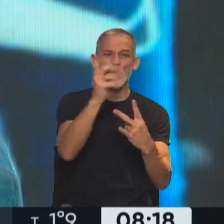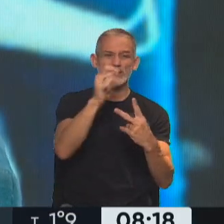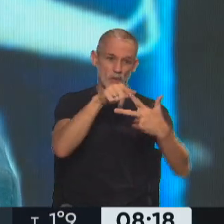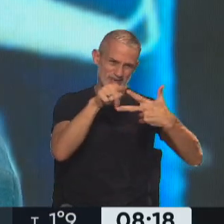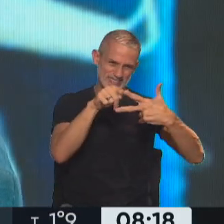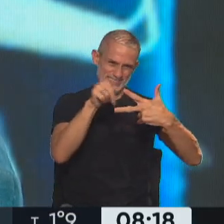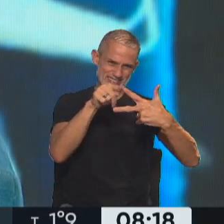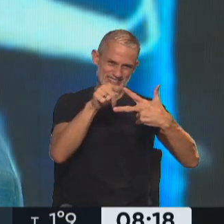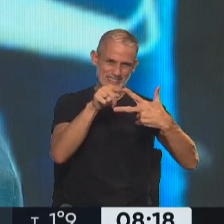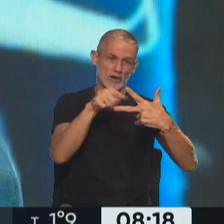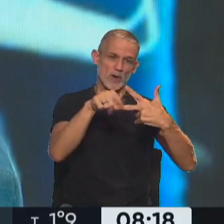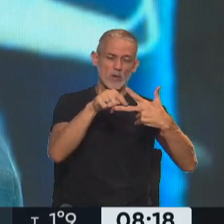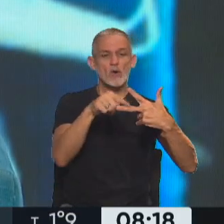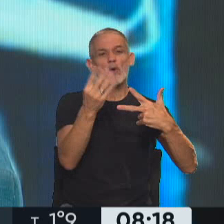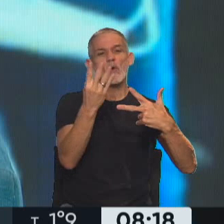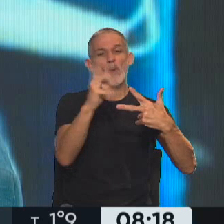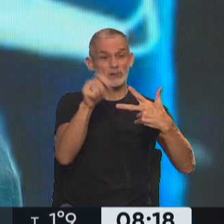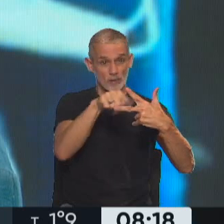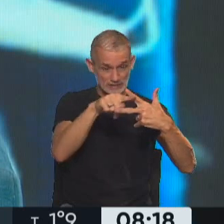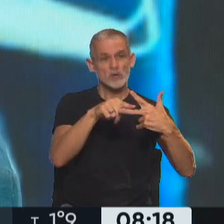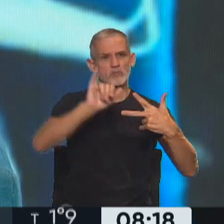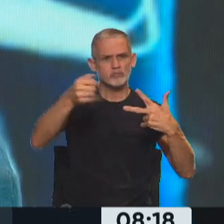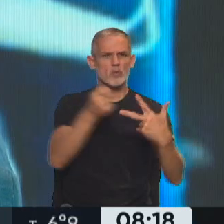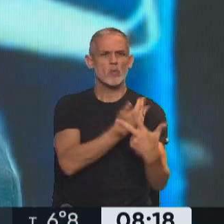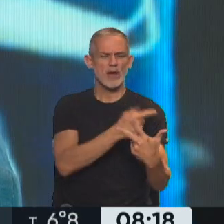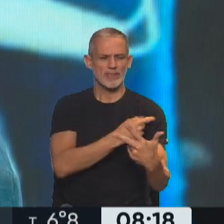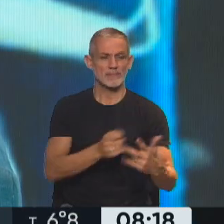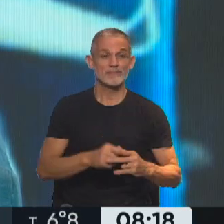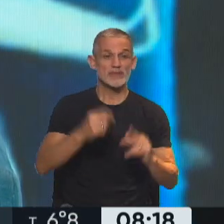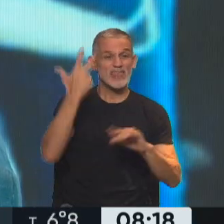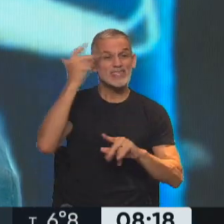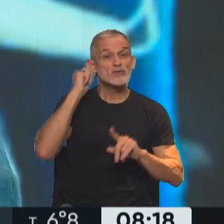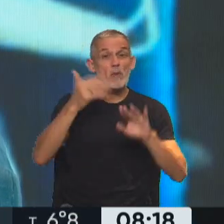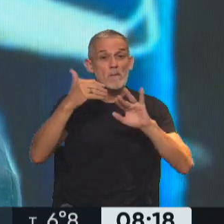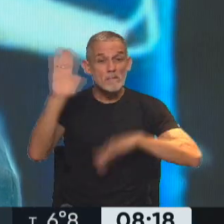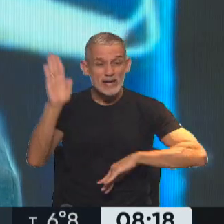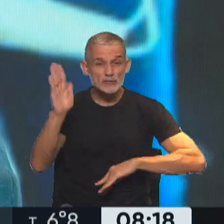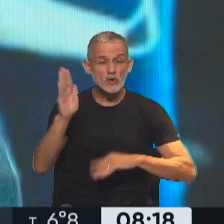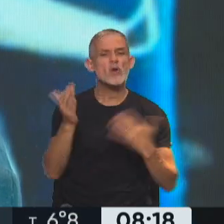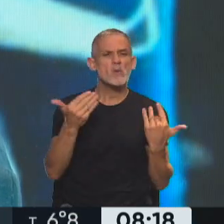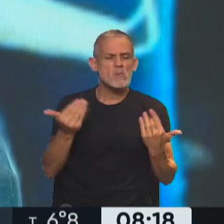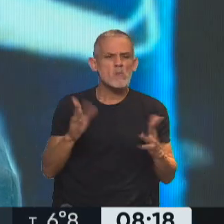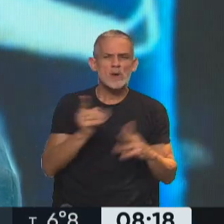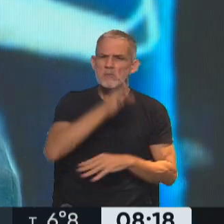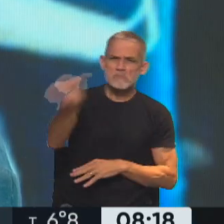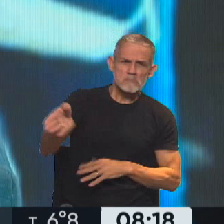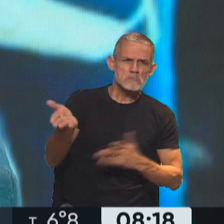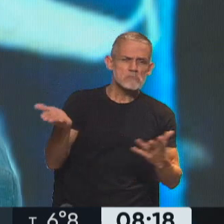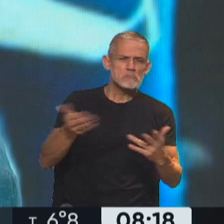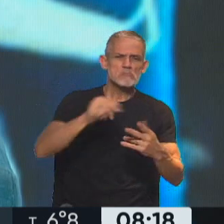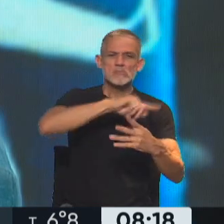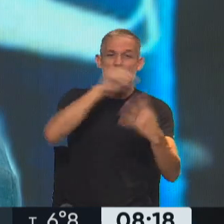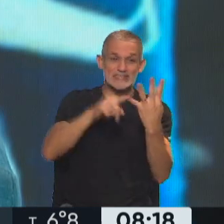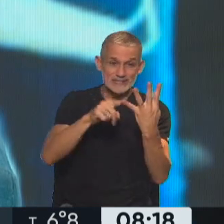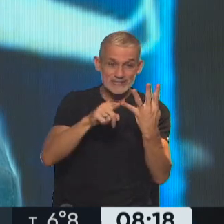de lo que sería la segunda dosis. Bien. En tanto que los mayores de 18 años o más, se pueden acercar a recibir el